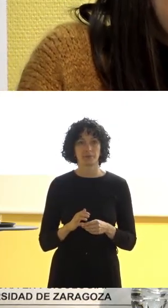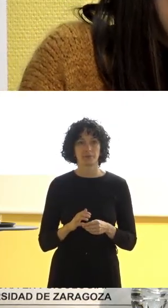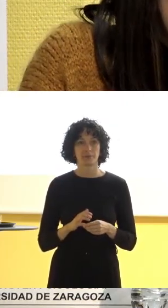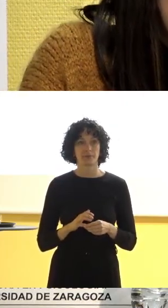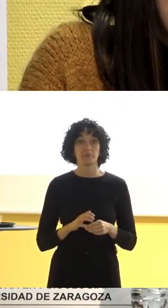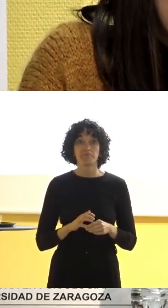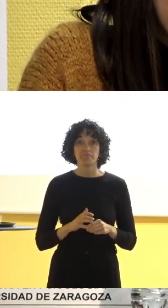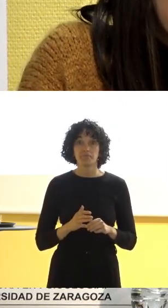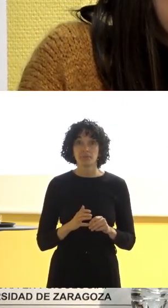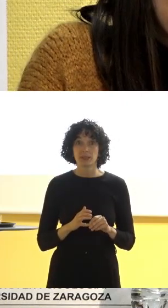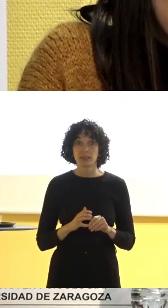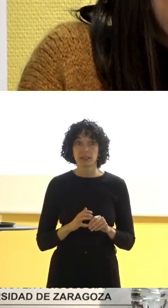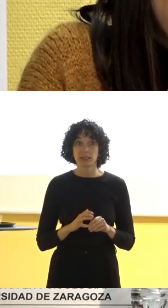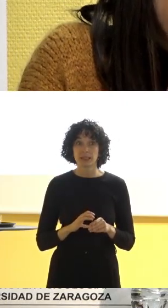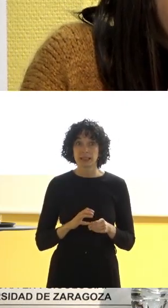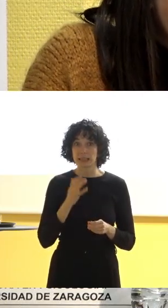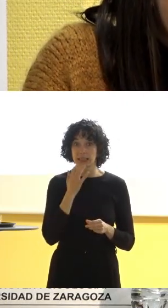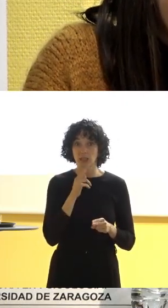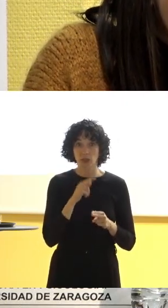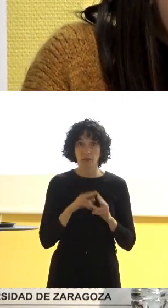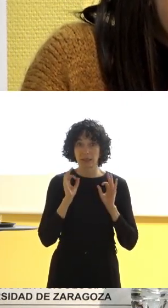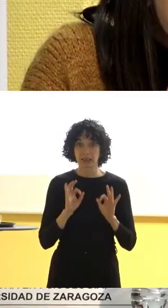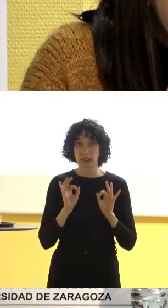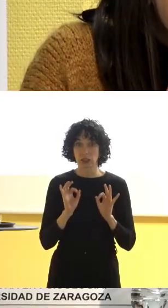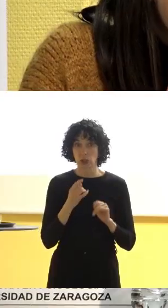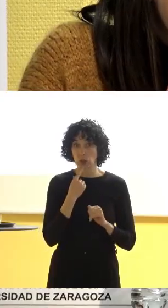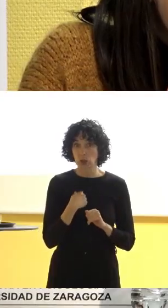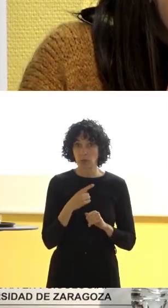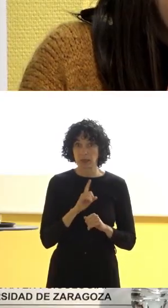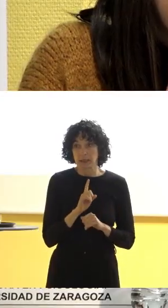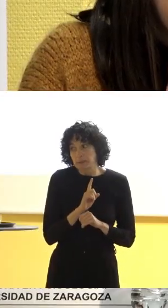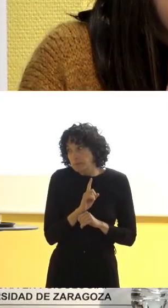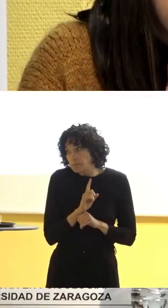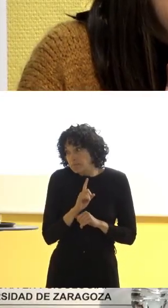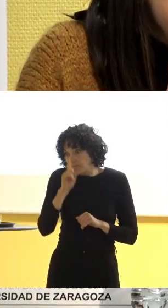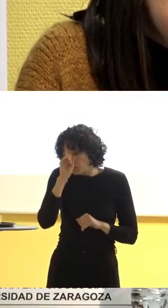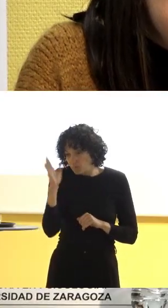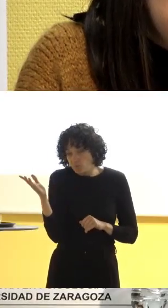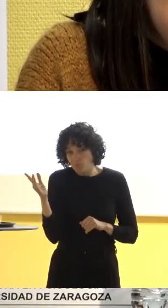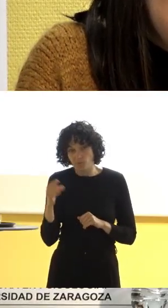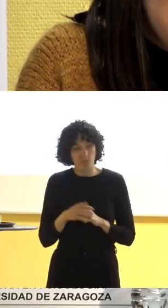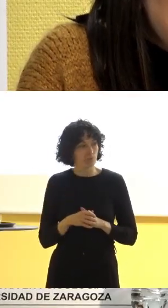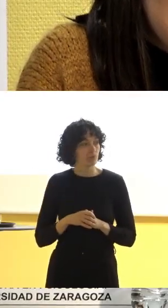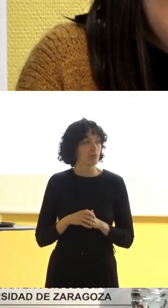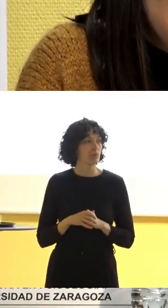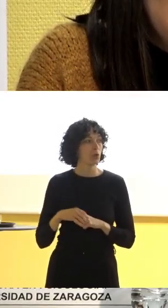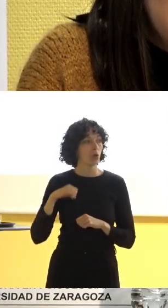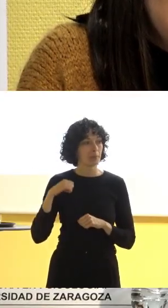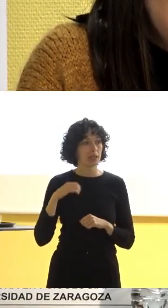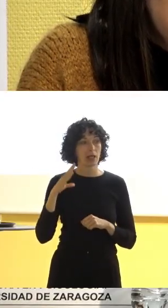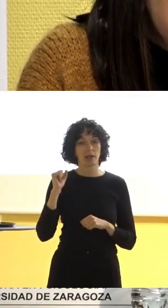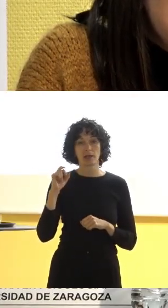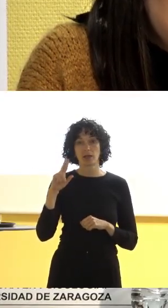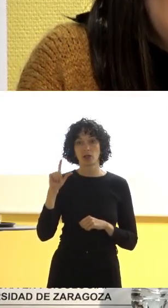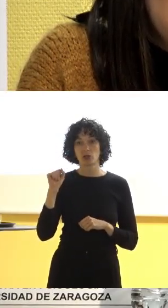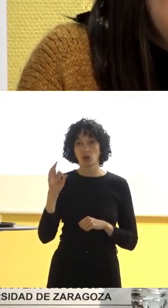Pues ahora mismo, como no me digas el nombre concreto, o sea, no sé a cuál te refieres. Exactamente. El Hospital Carlos